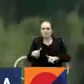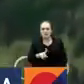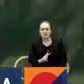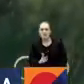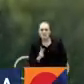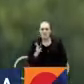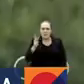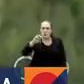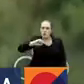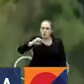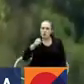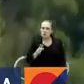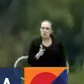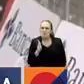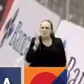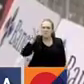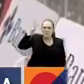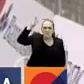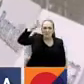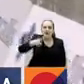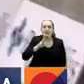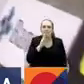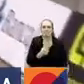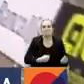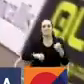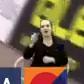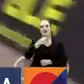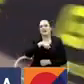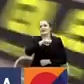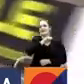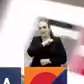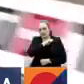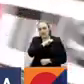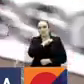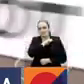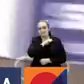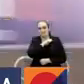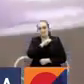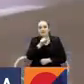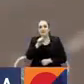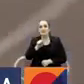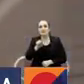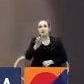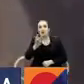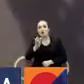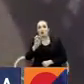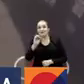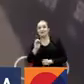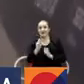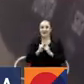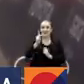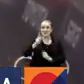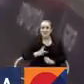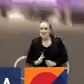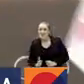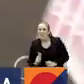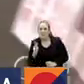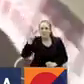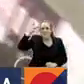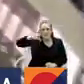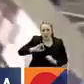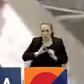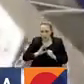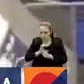prueba siciliana, se quedó en poder del español al sprint tras un recorrido de 180 kilómetros entre Terminé, Inmerese